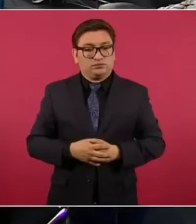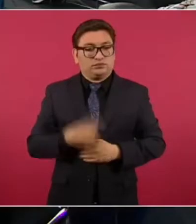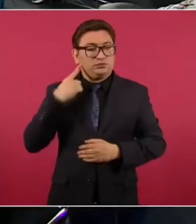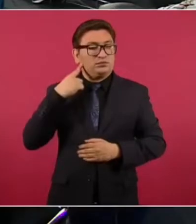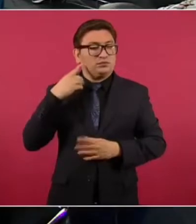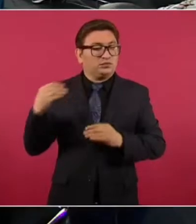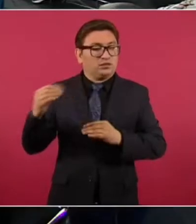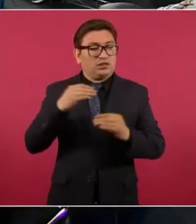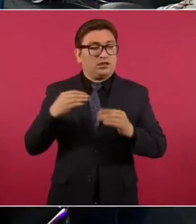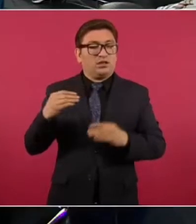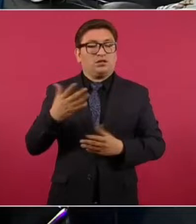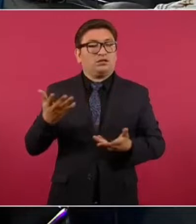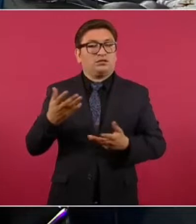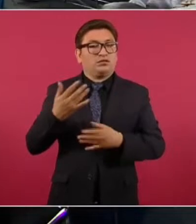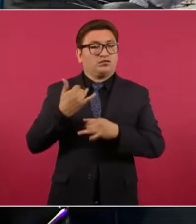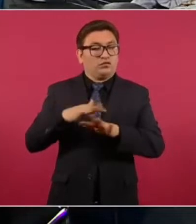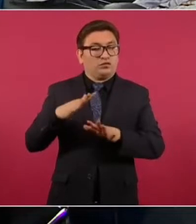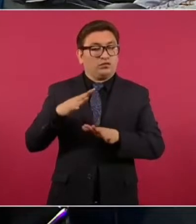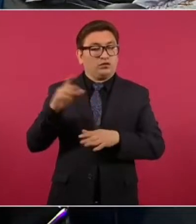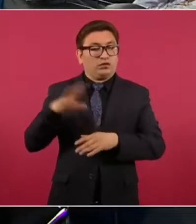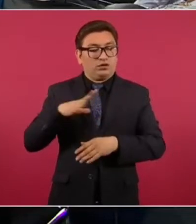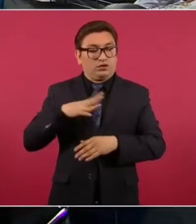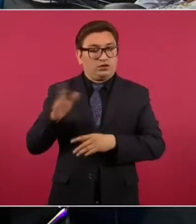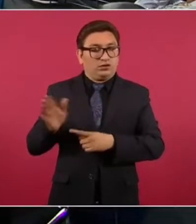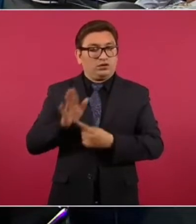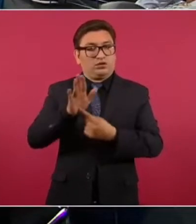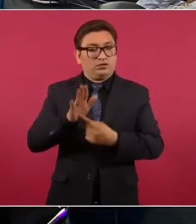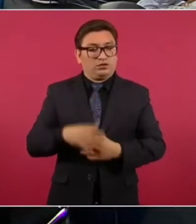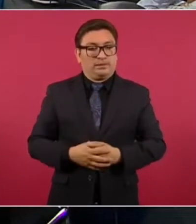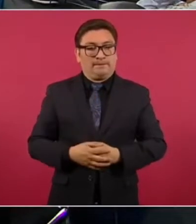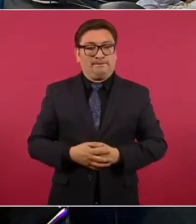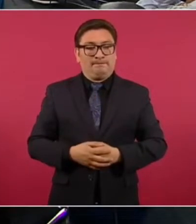A ver, ¿no tenemos imagen?